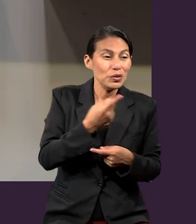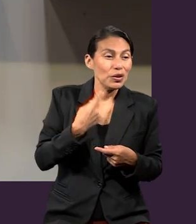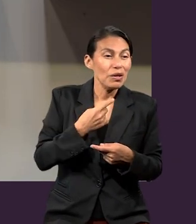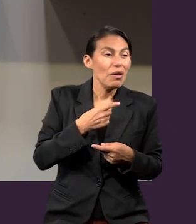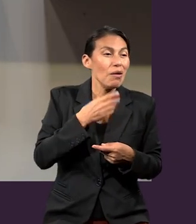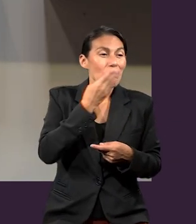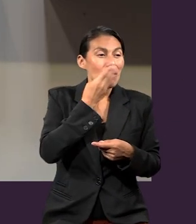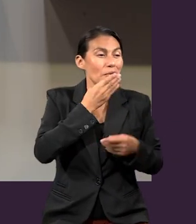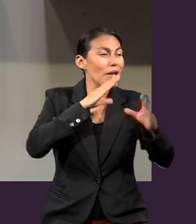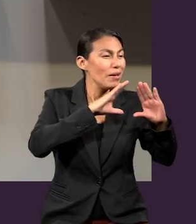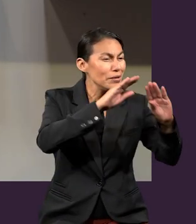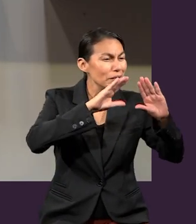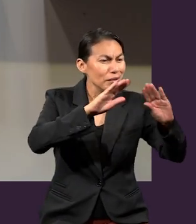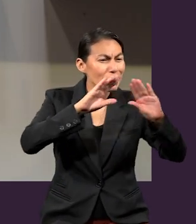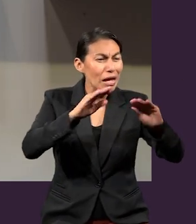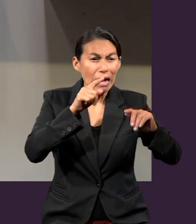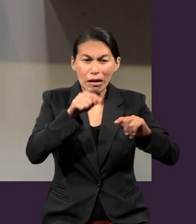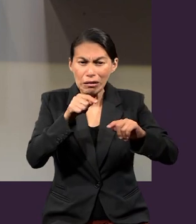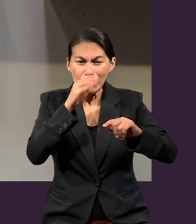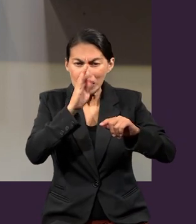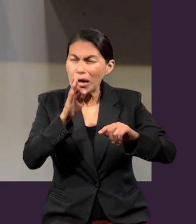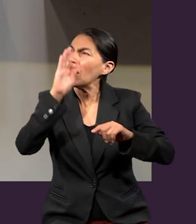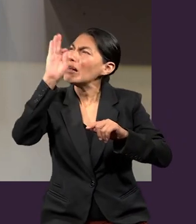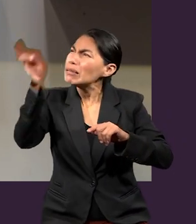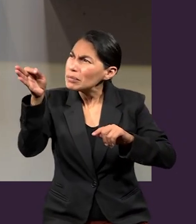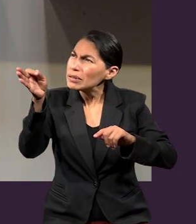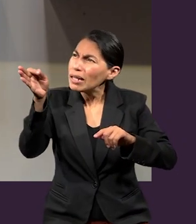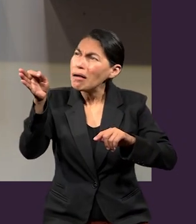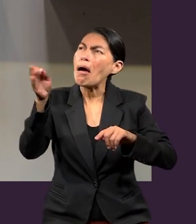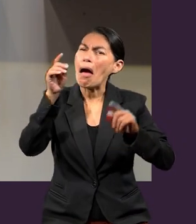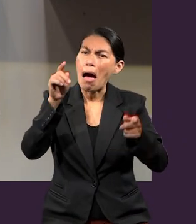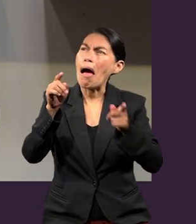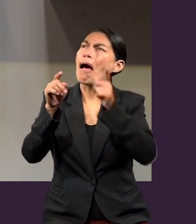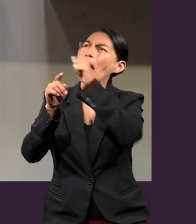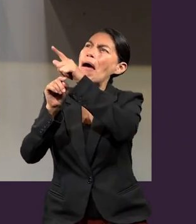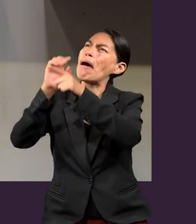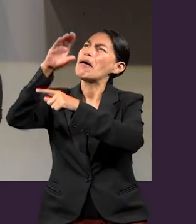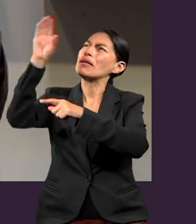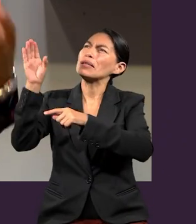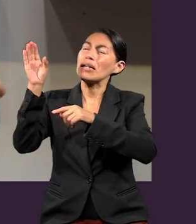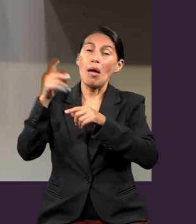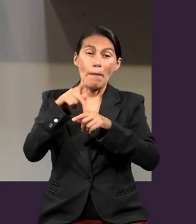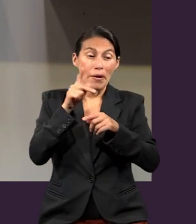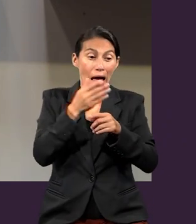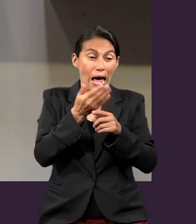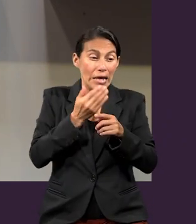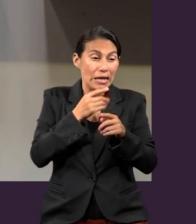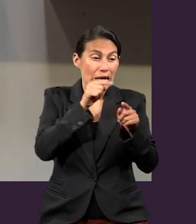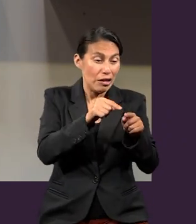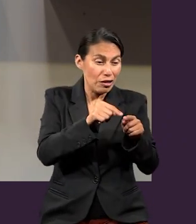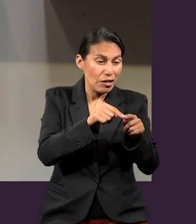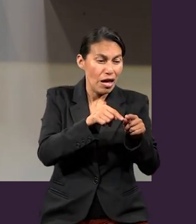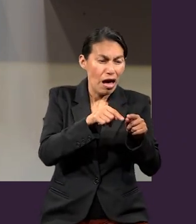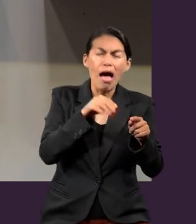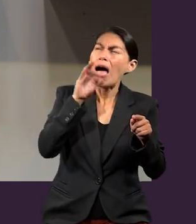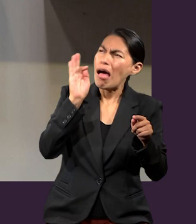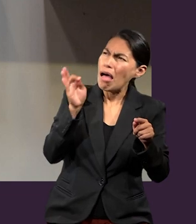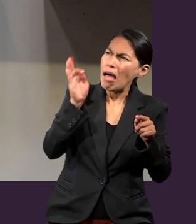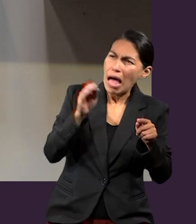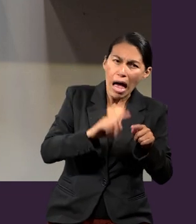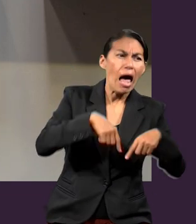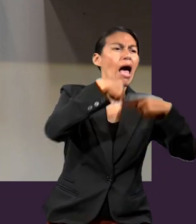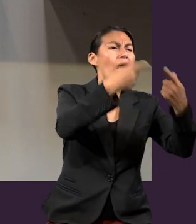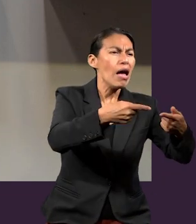aquellos a los cuales compartimos el Evangelio. Y cómo ellos a su vez compartieron con otros para que también pudieran